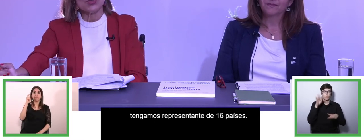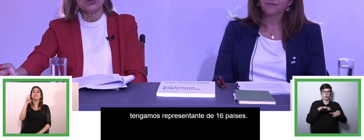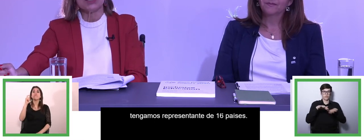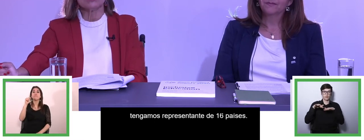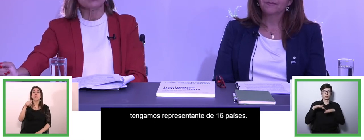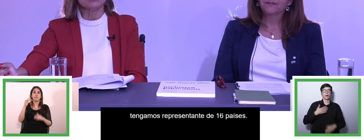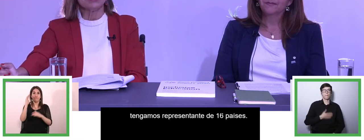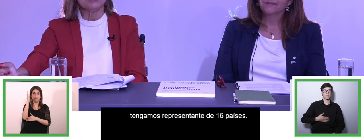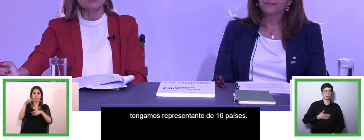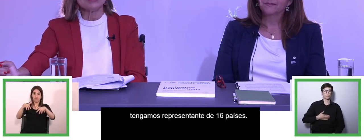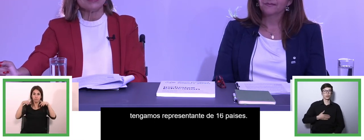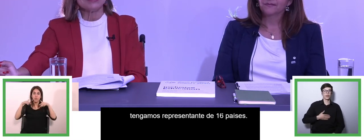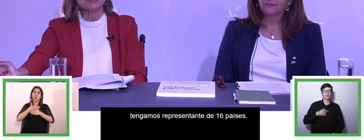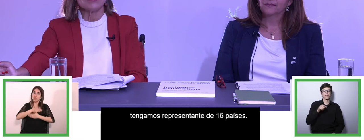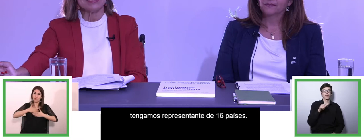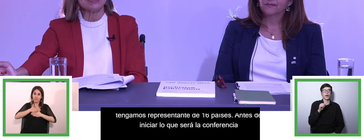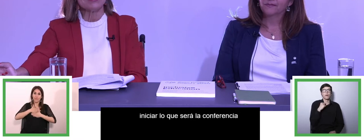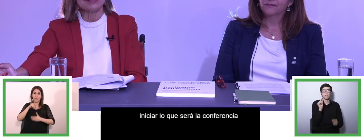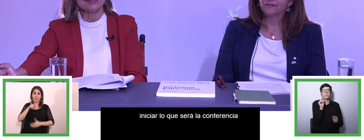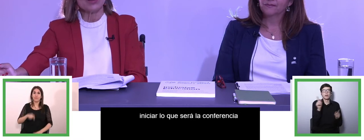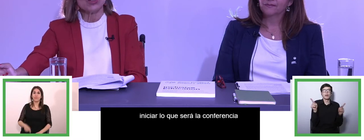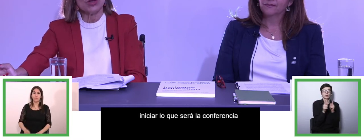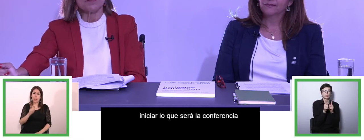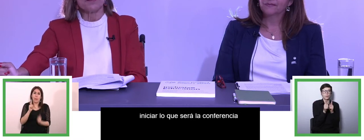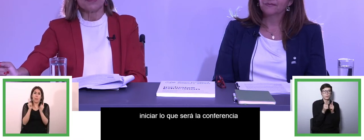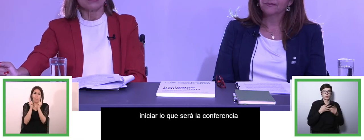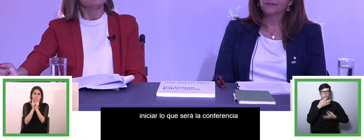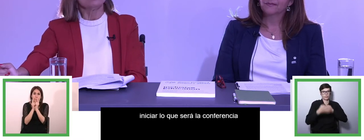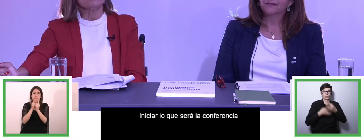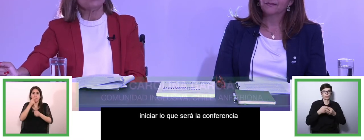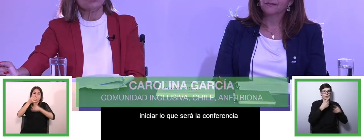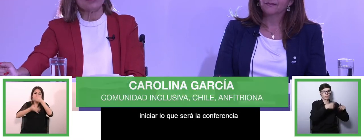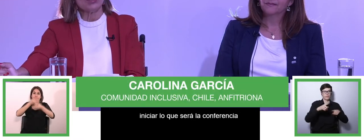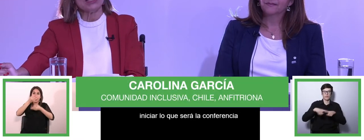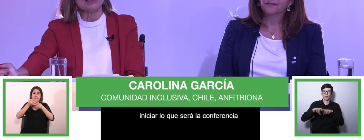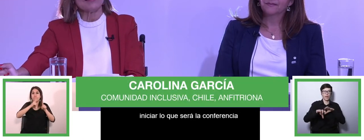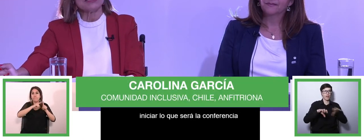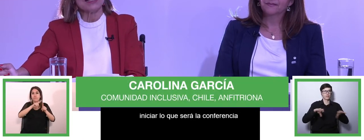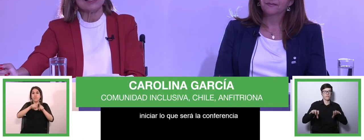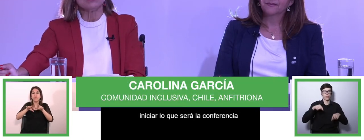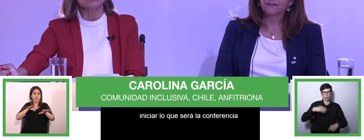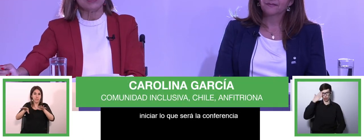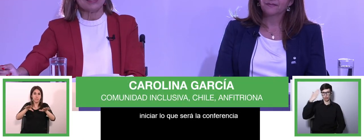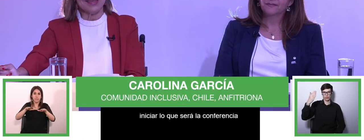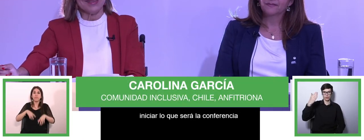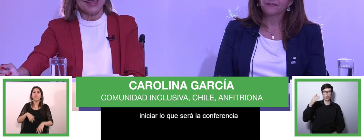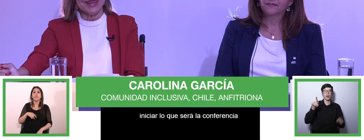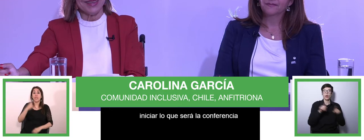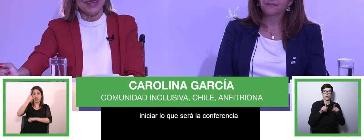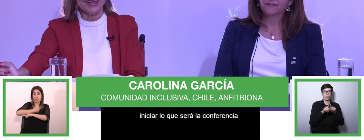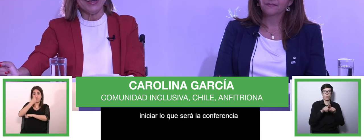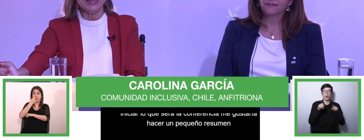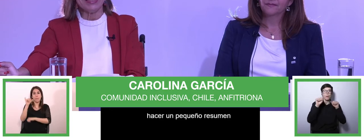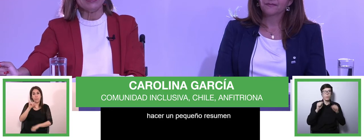resumen de las diversas actividades que tendremos hoy. De igual forma pueden revisar la agenda